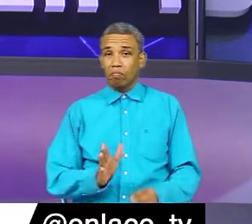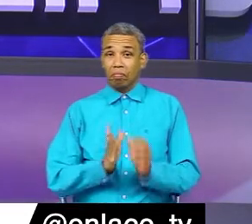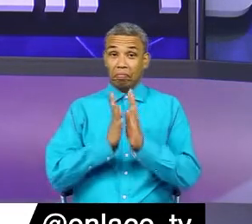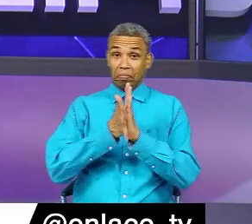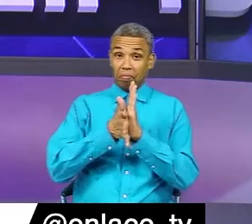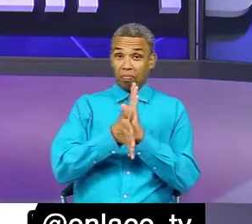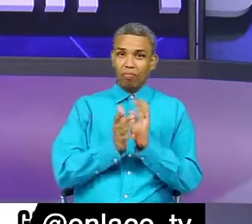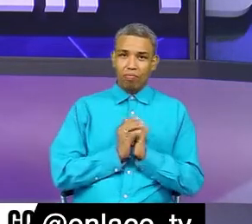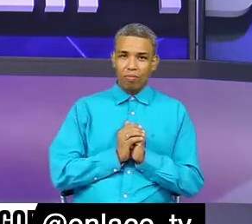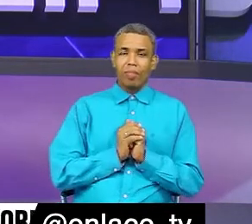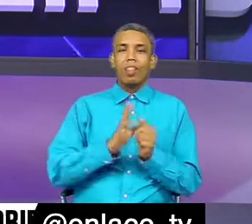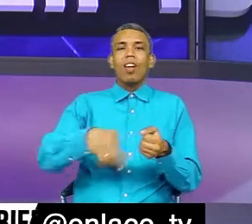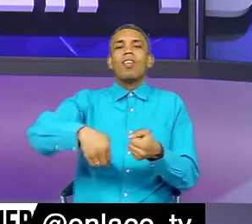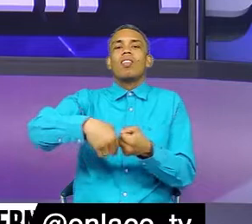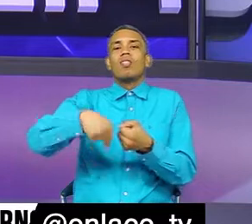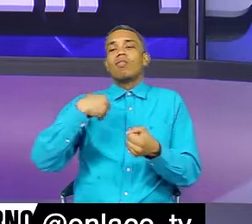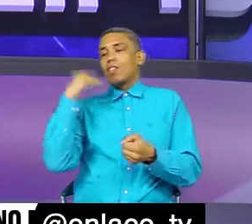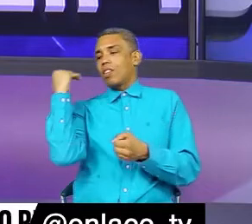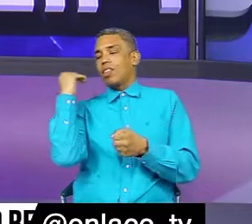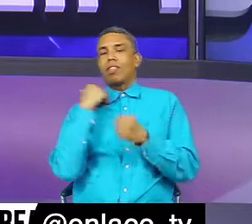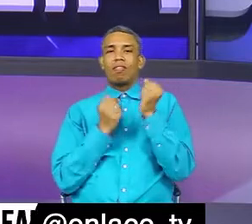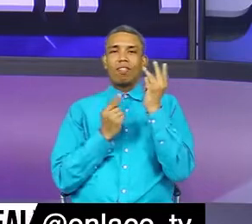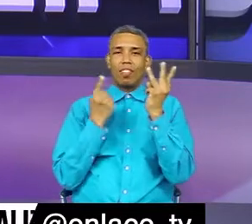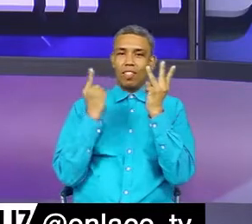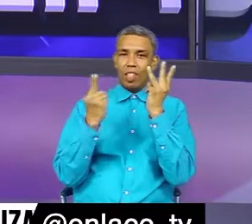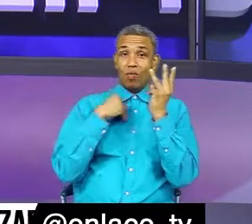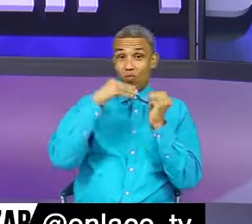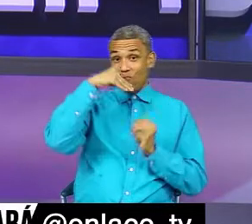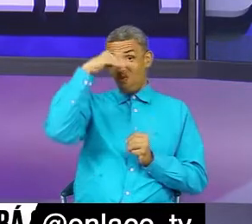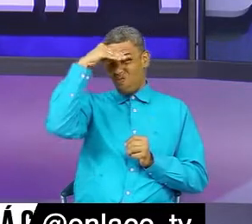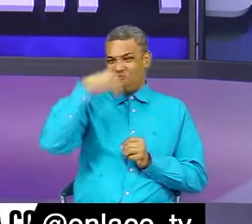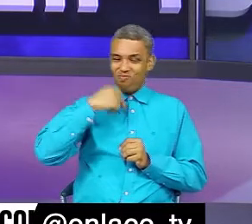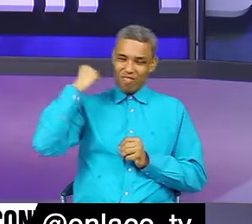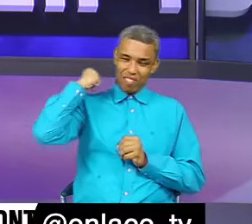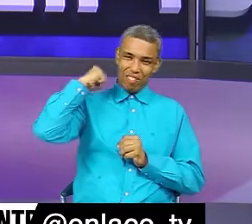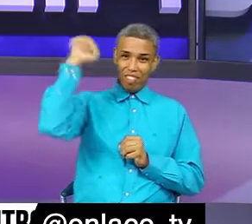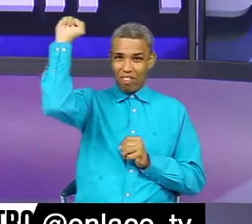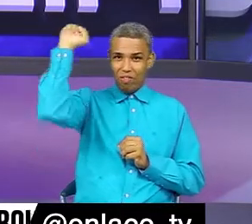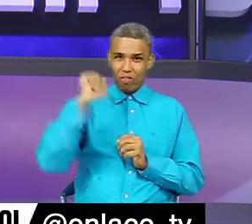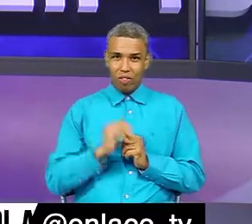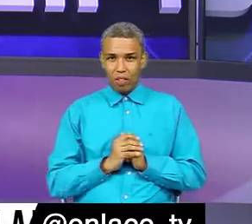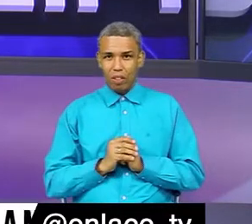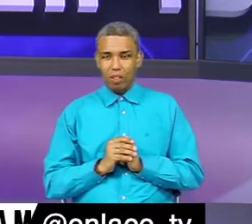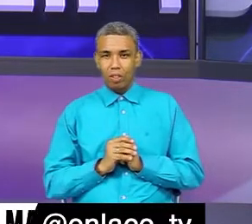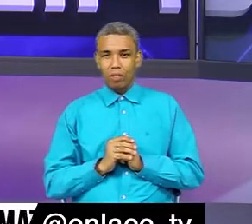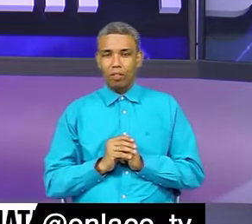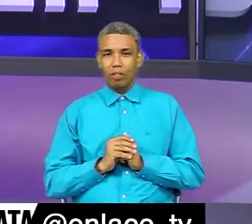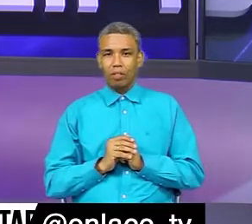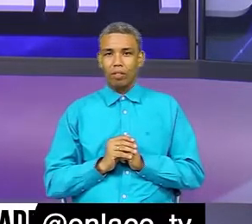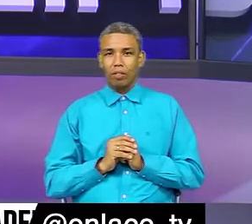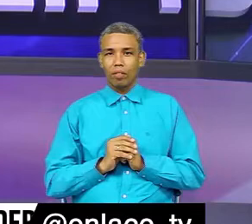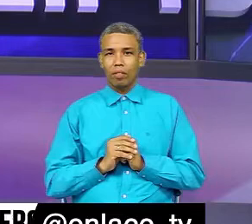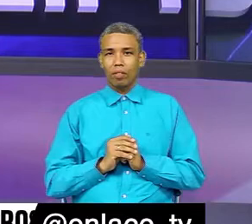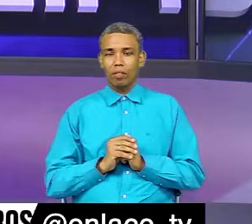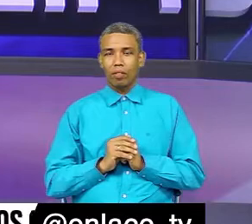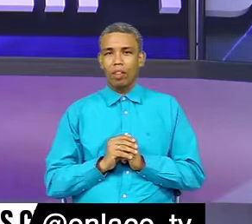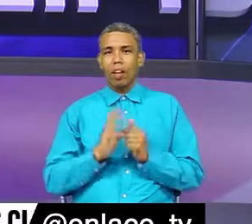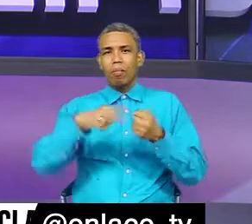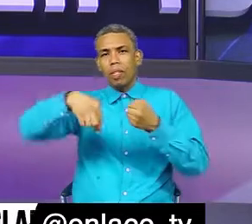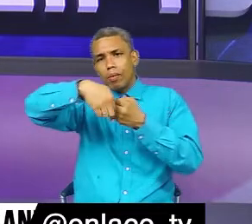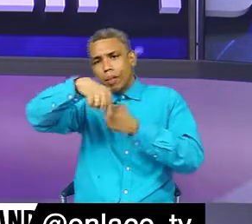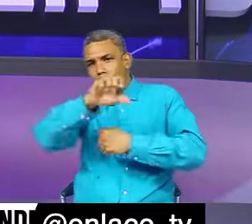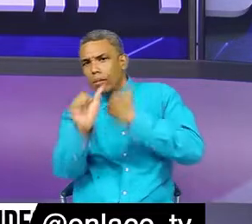fue el resultado del partido entre Alianza Petrolera y el Deportivo Independiente Medellín, actual campeón de la Liga Águila. El asistente técnico de la Máquina Amarilla